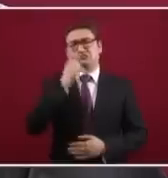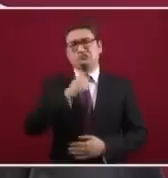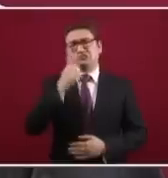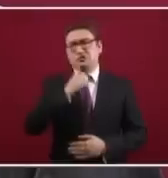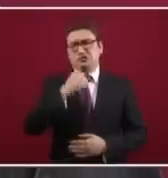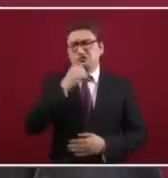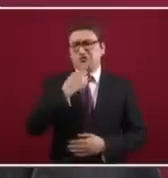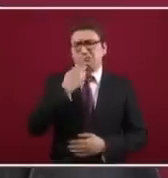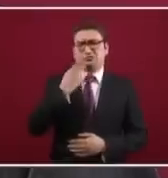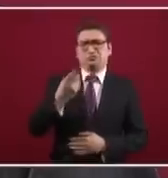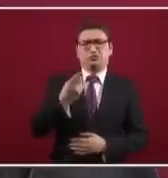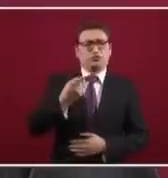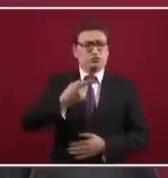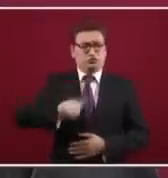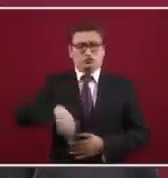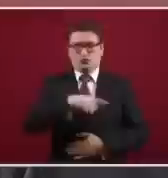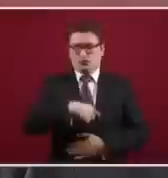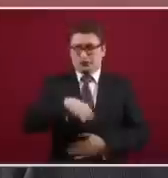determinemos.